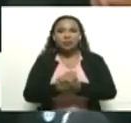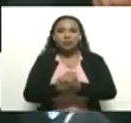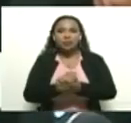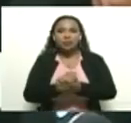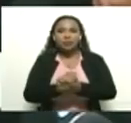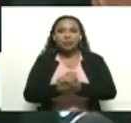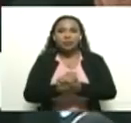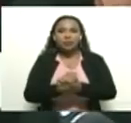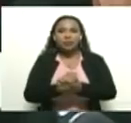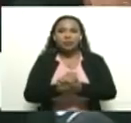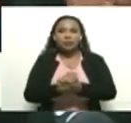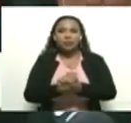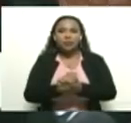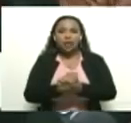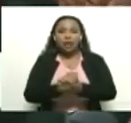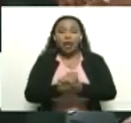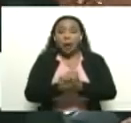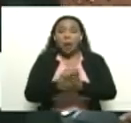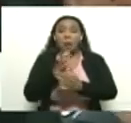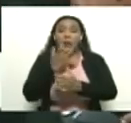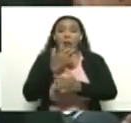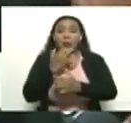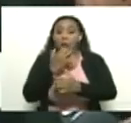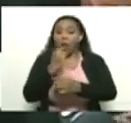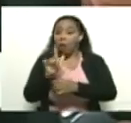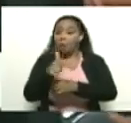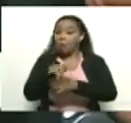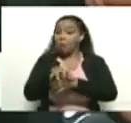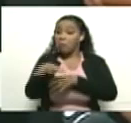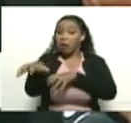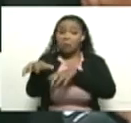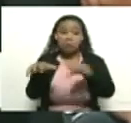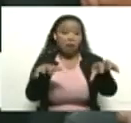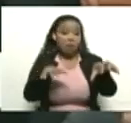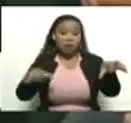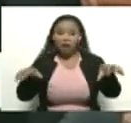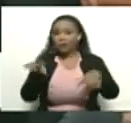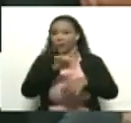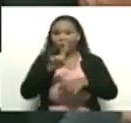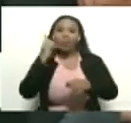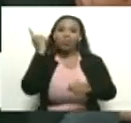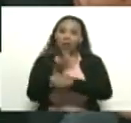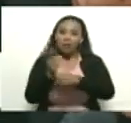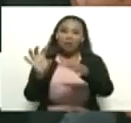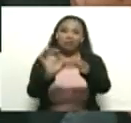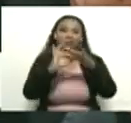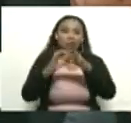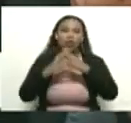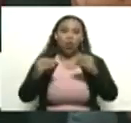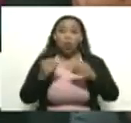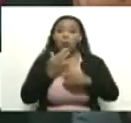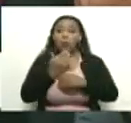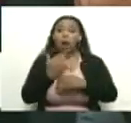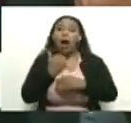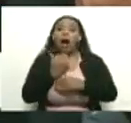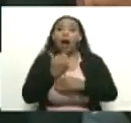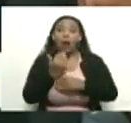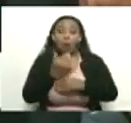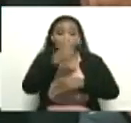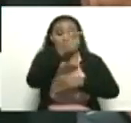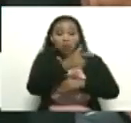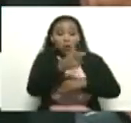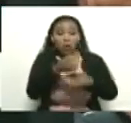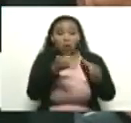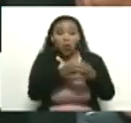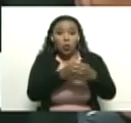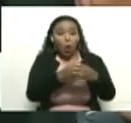Que no haya lugar a ninguna división. Que la unidad prevalezca. Y si hay un rollo entre una gente del sector